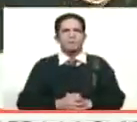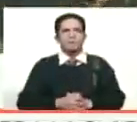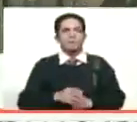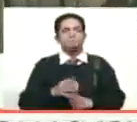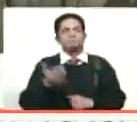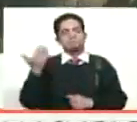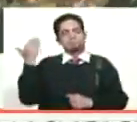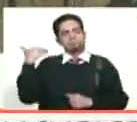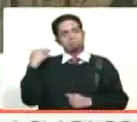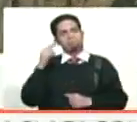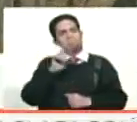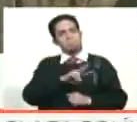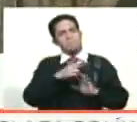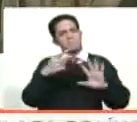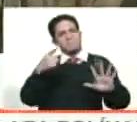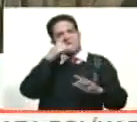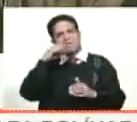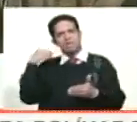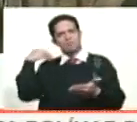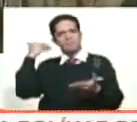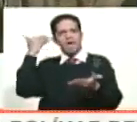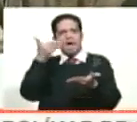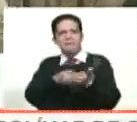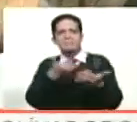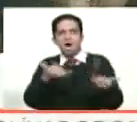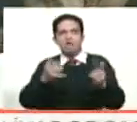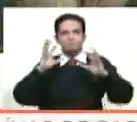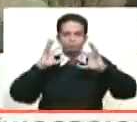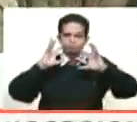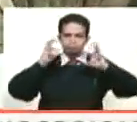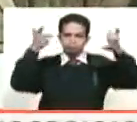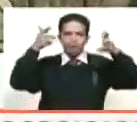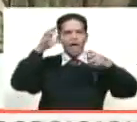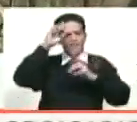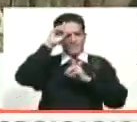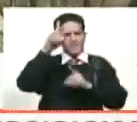27 años de rebeldía y dignidad.